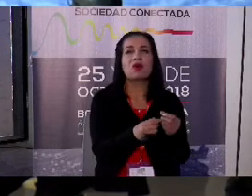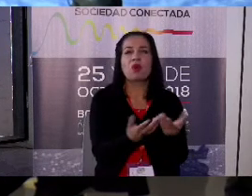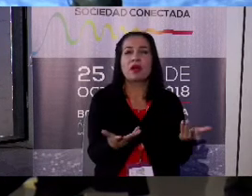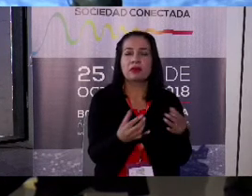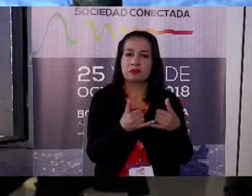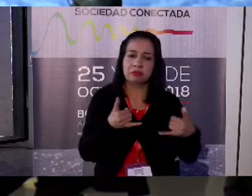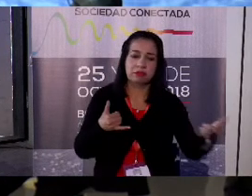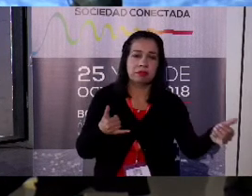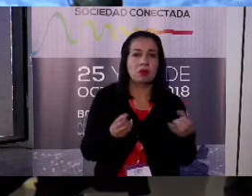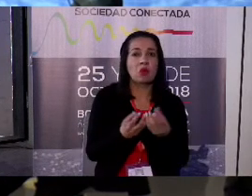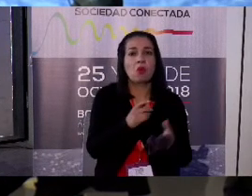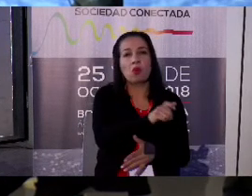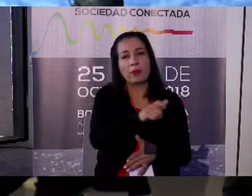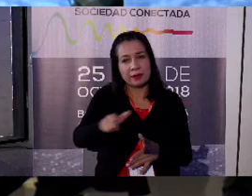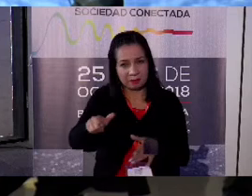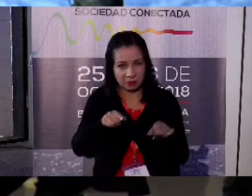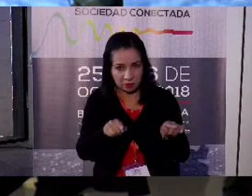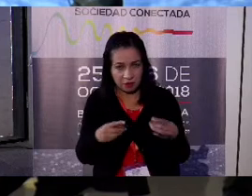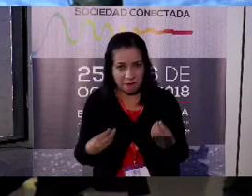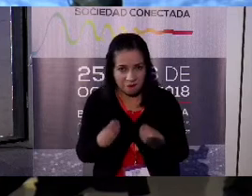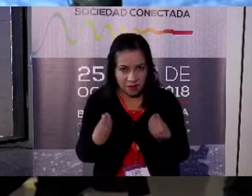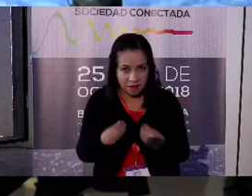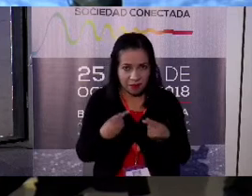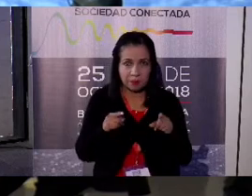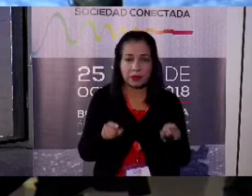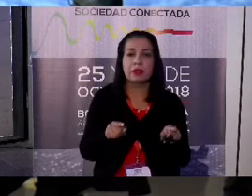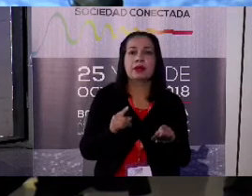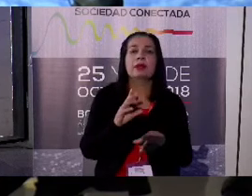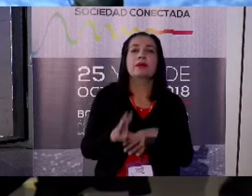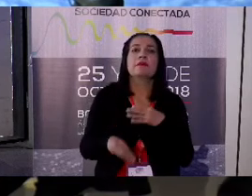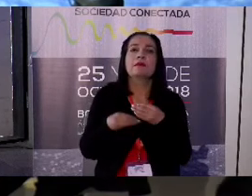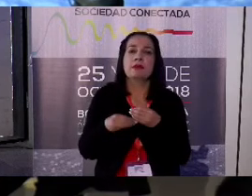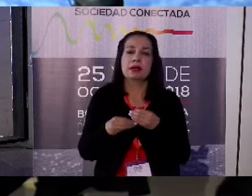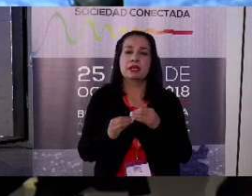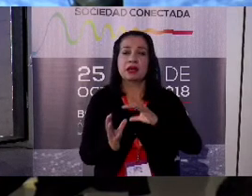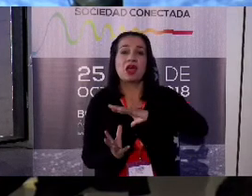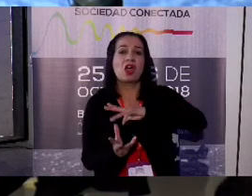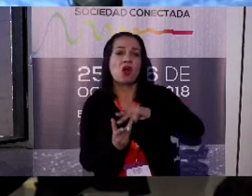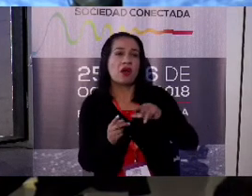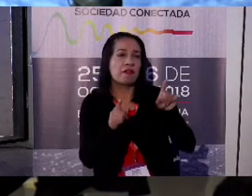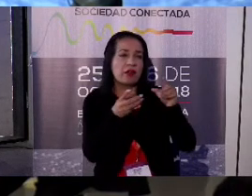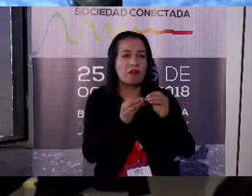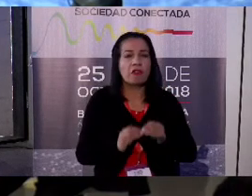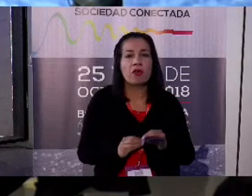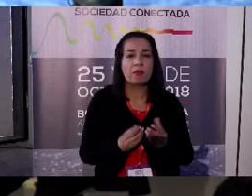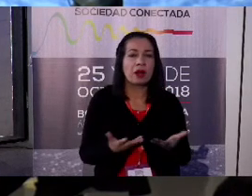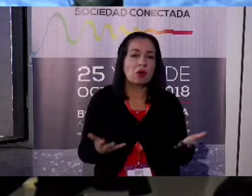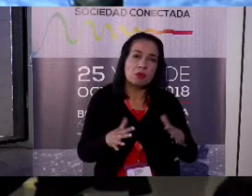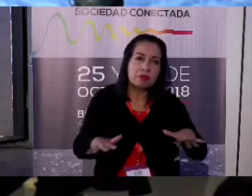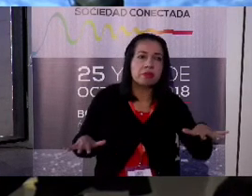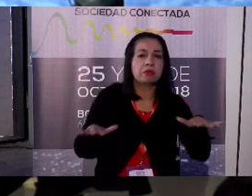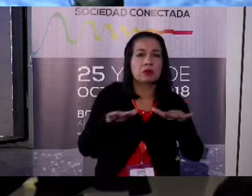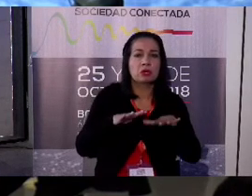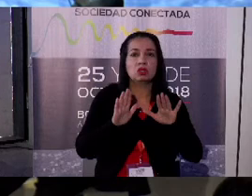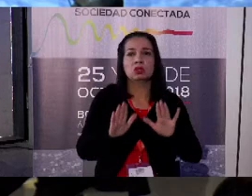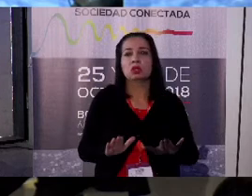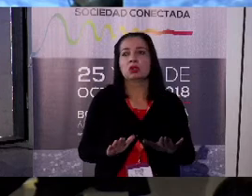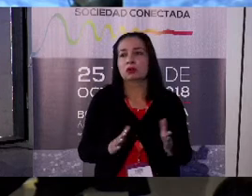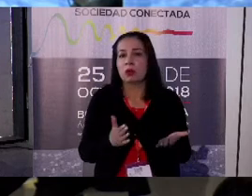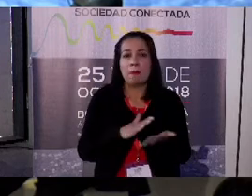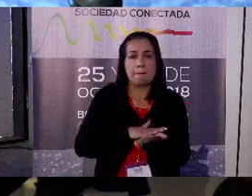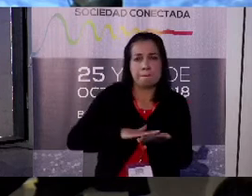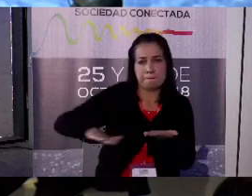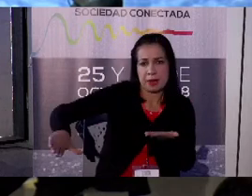la densidad poblacional y este el tipo de geografía si es este una